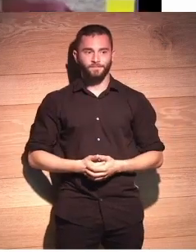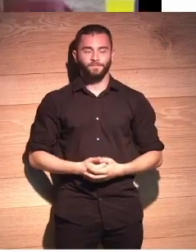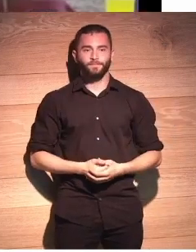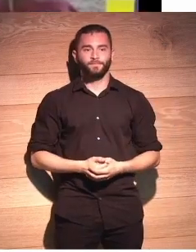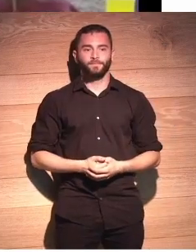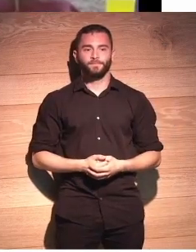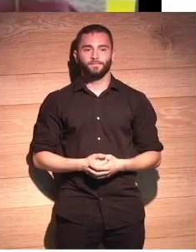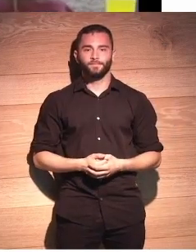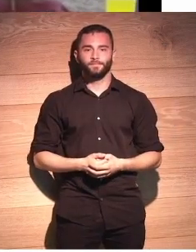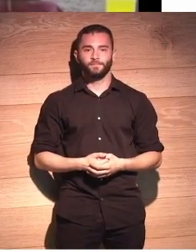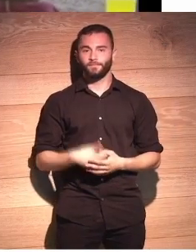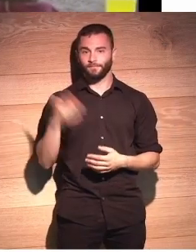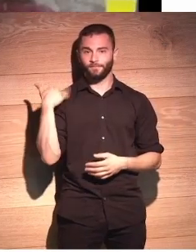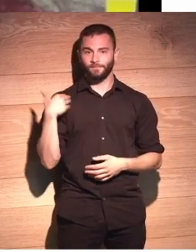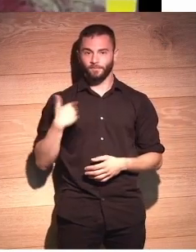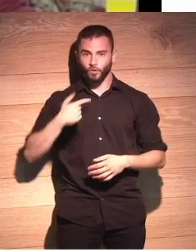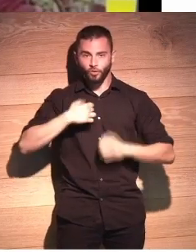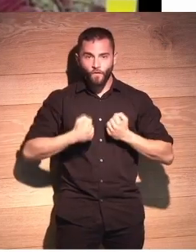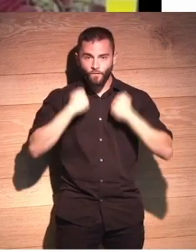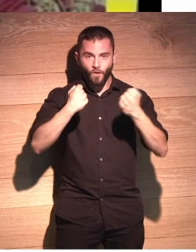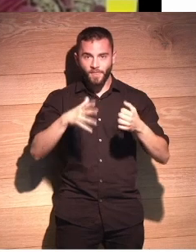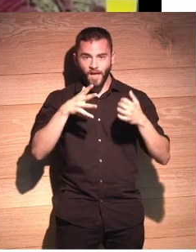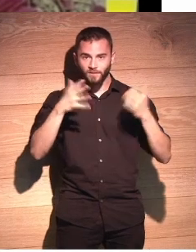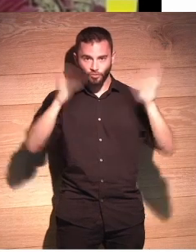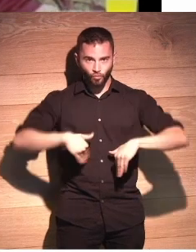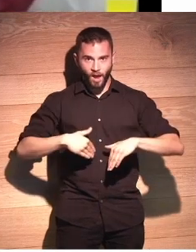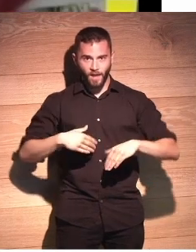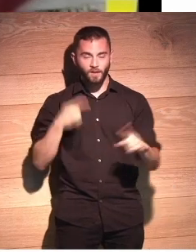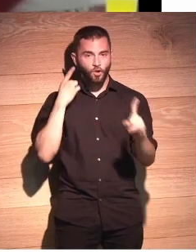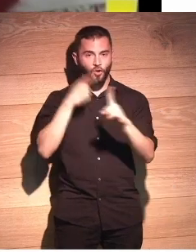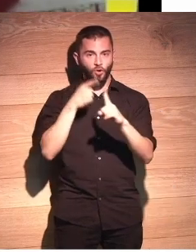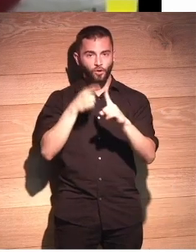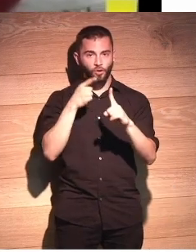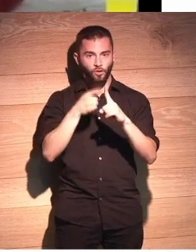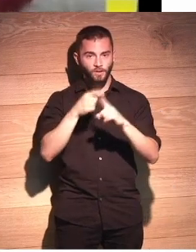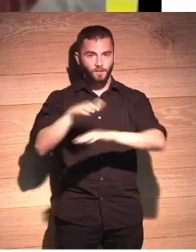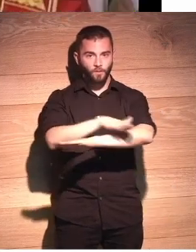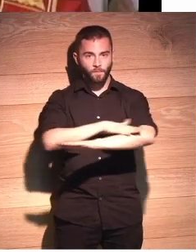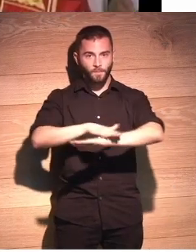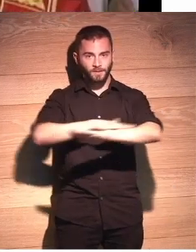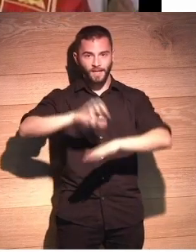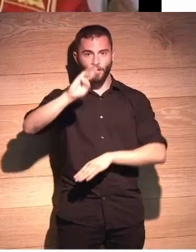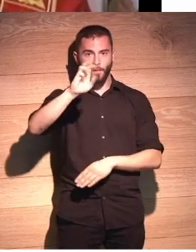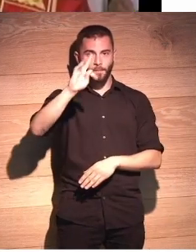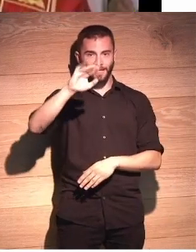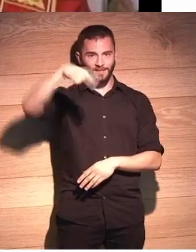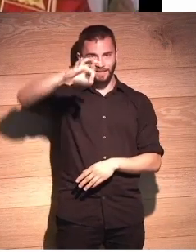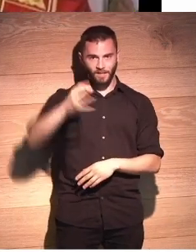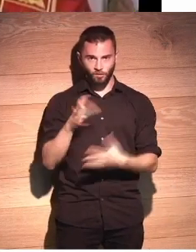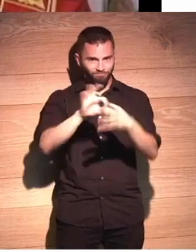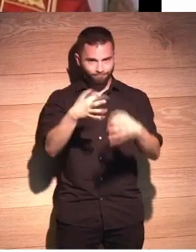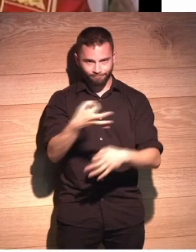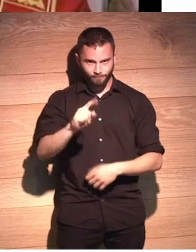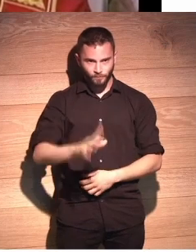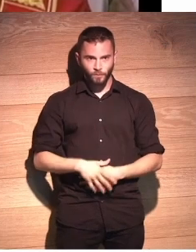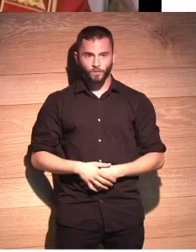sí. Reciente. Ya no tengo fuerzas para ejercer adecuadamente el ministerio petrino. No hay